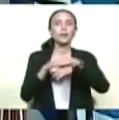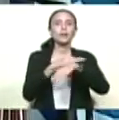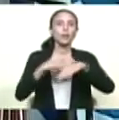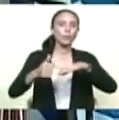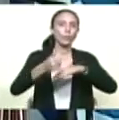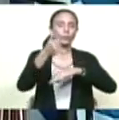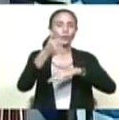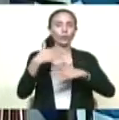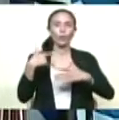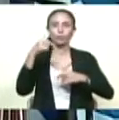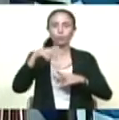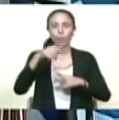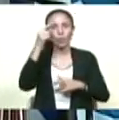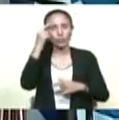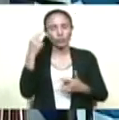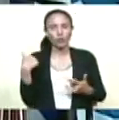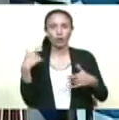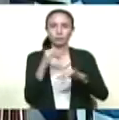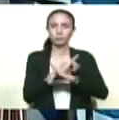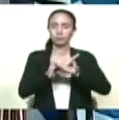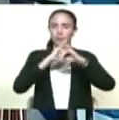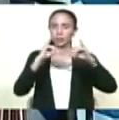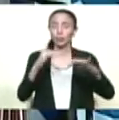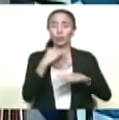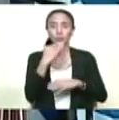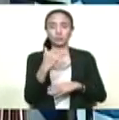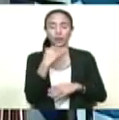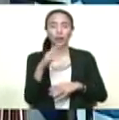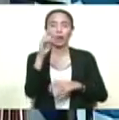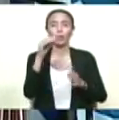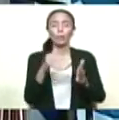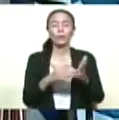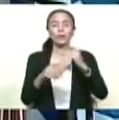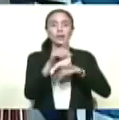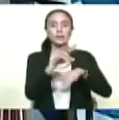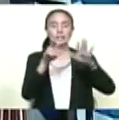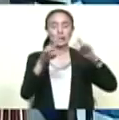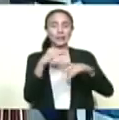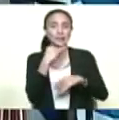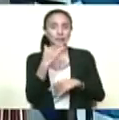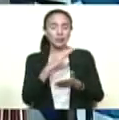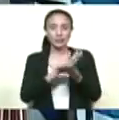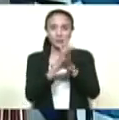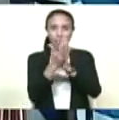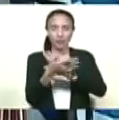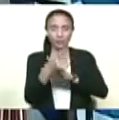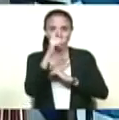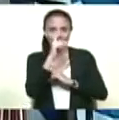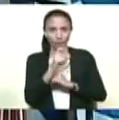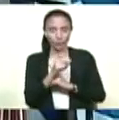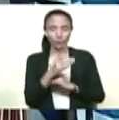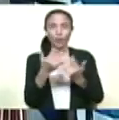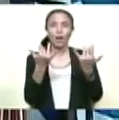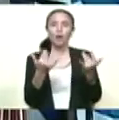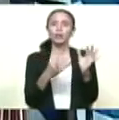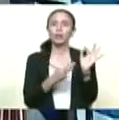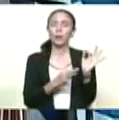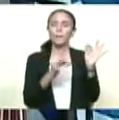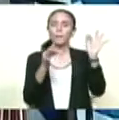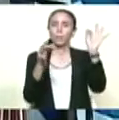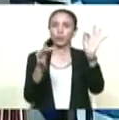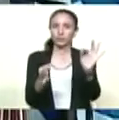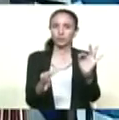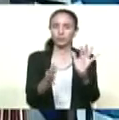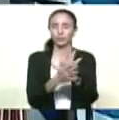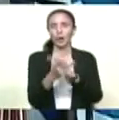en el día de hoy ya culminando el año 2017 va a presentar una reciente un